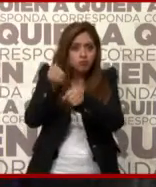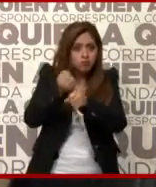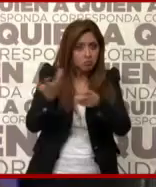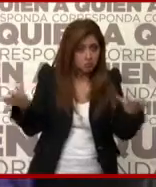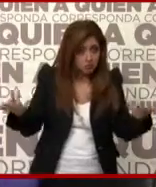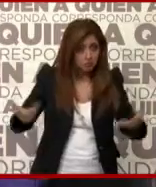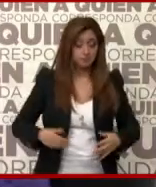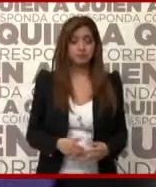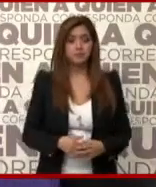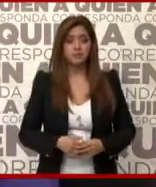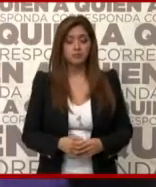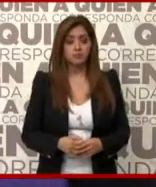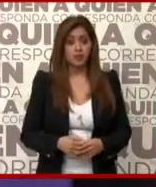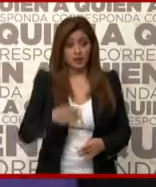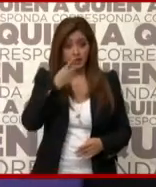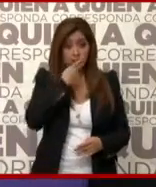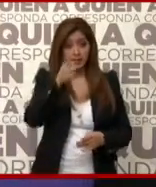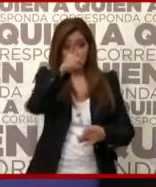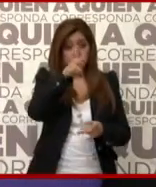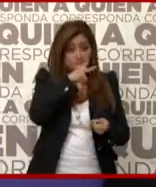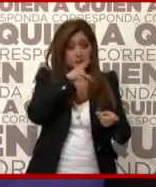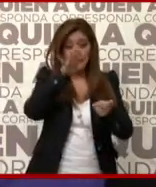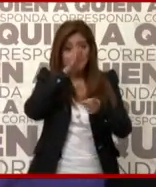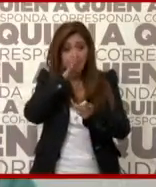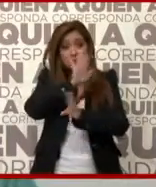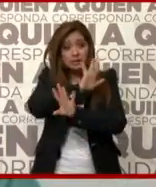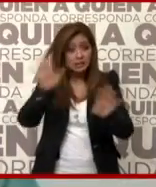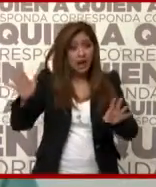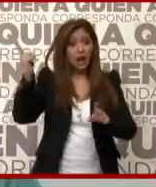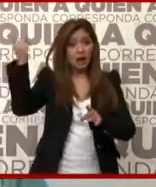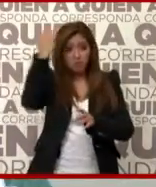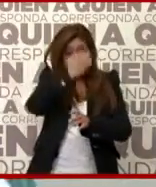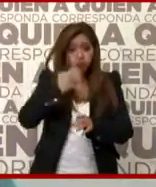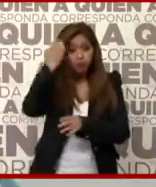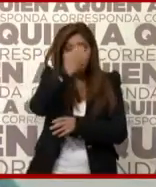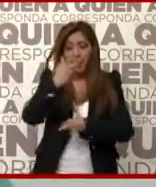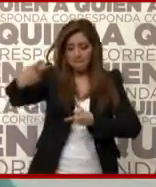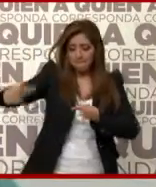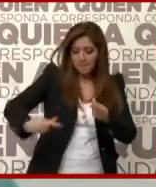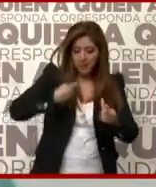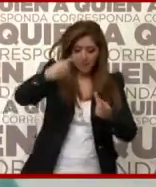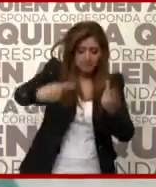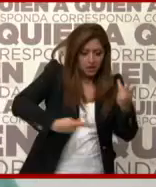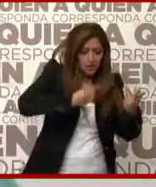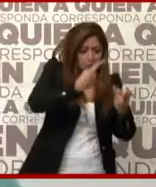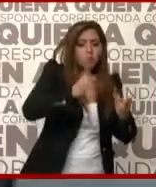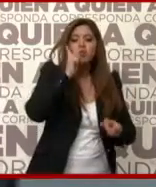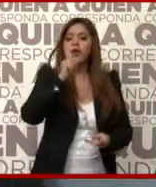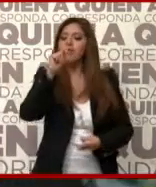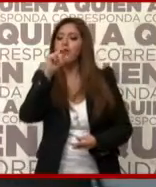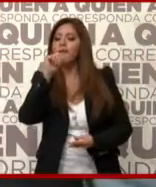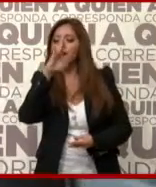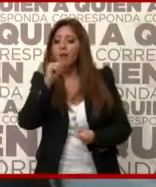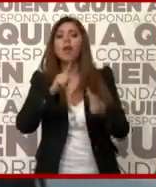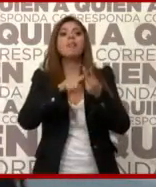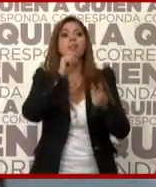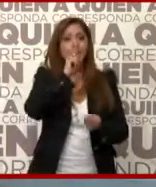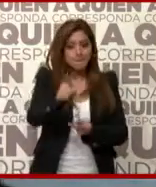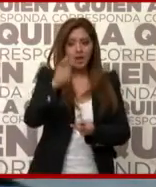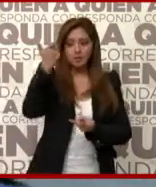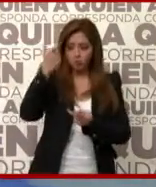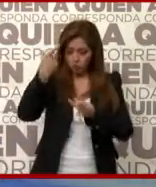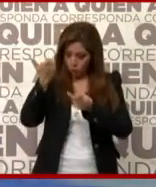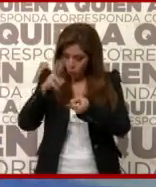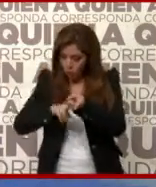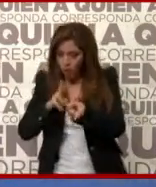expediente. Aseguran una y otra vez los padres se han sometido a interrogatorios de trabajadoras sociales, así como a pruebas médicas, económicas